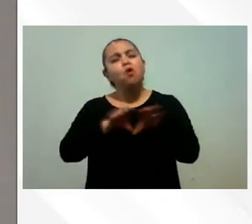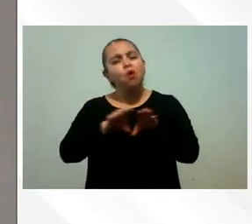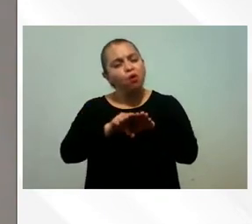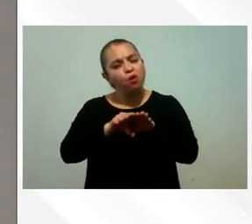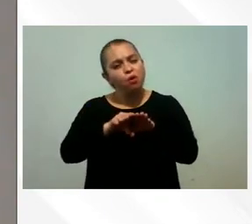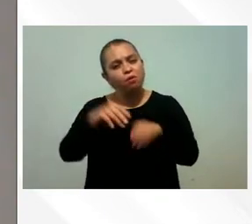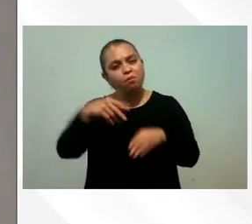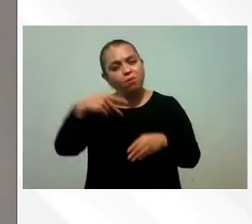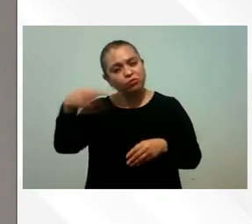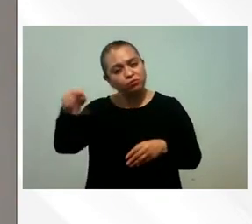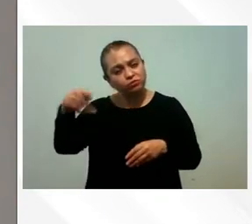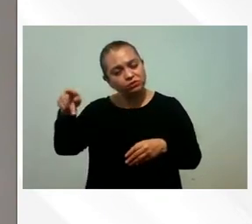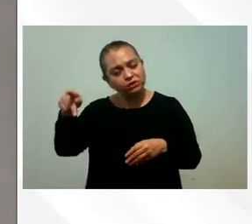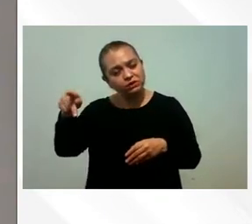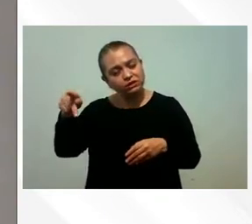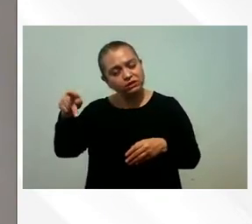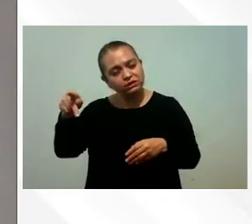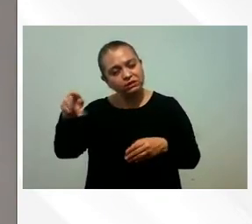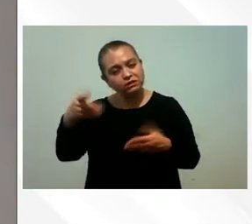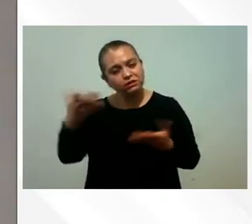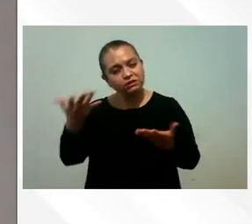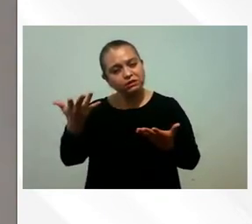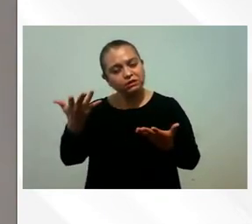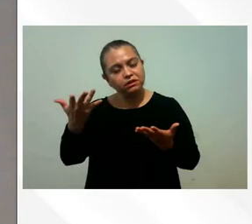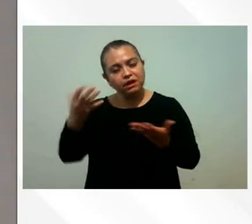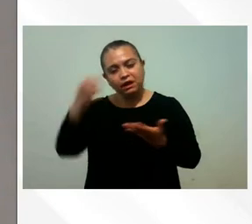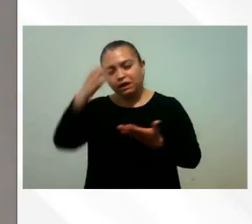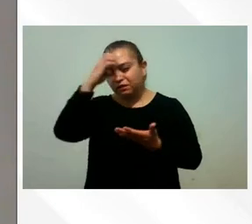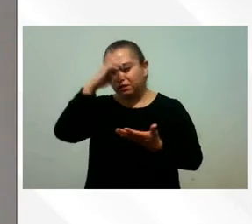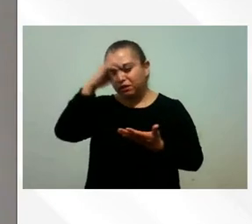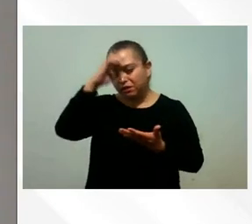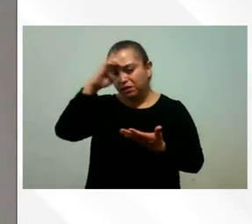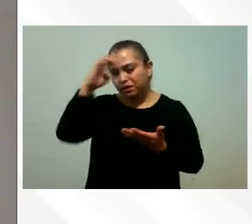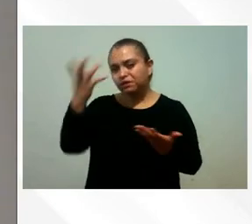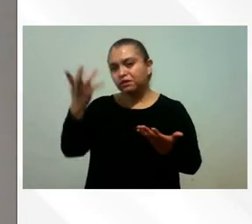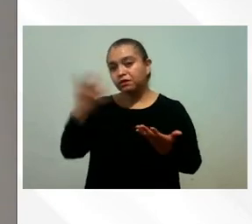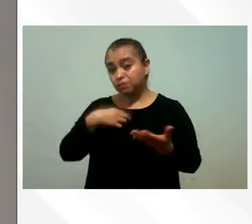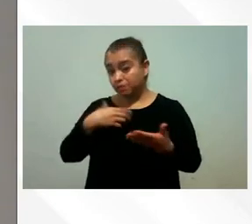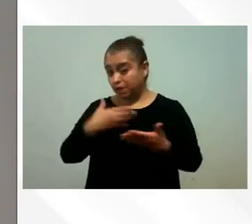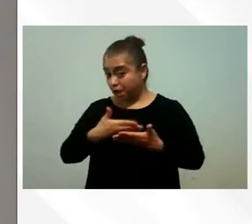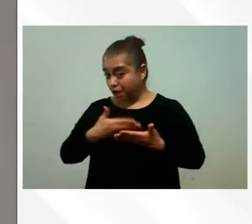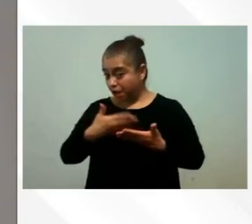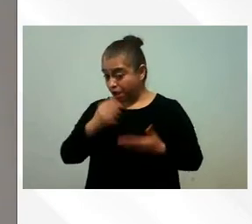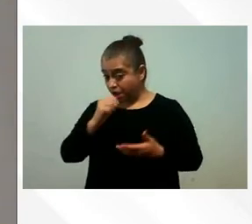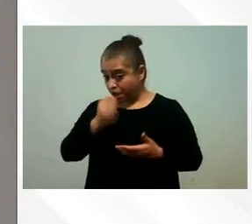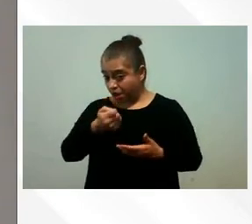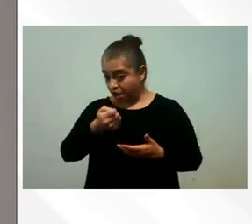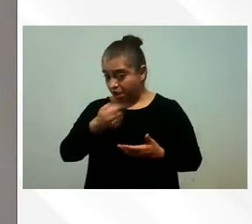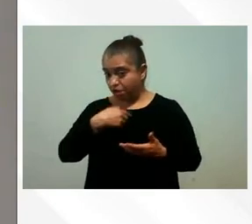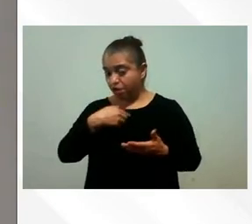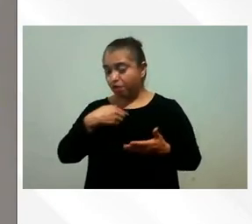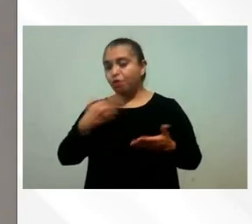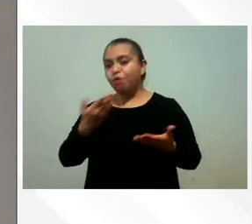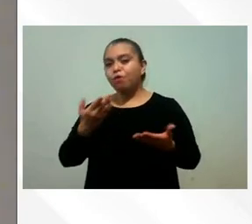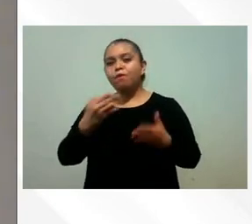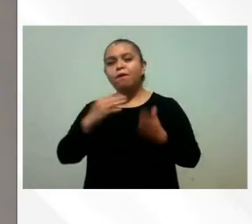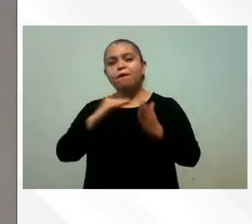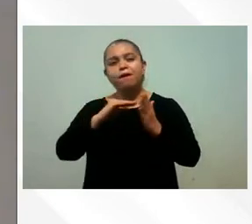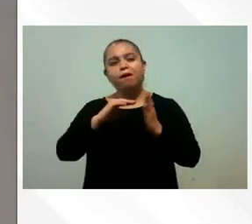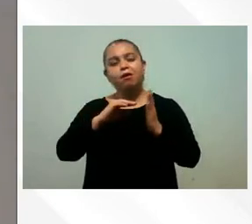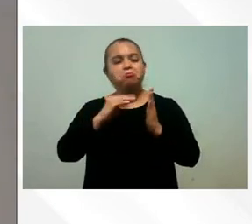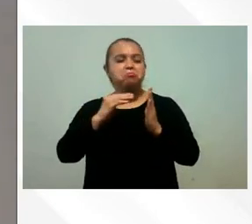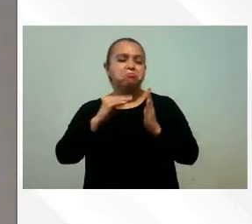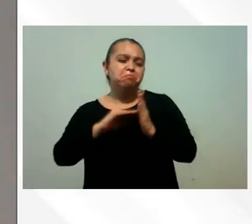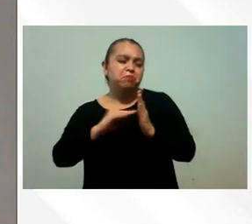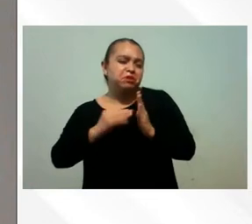para ustedes esta experiencia, y para esto les trajimos una herramienta del Mentimeter, para que nos